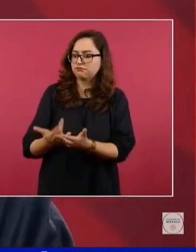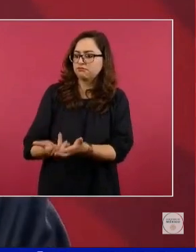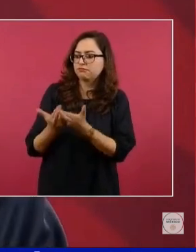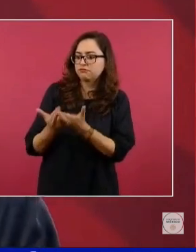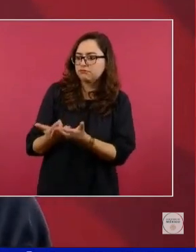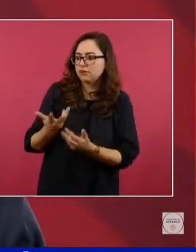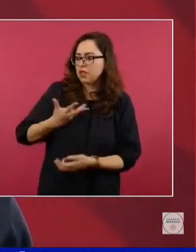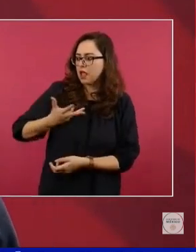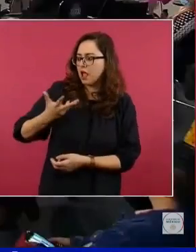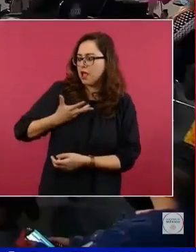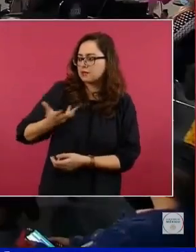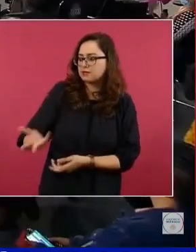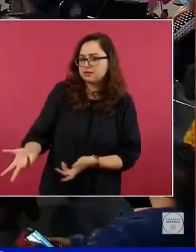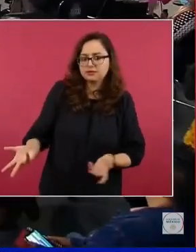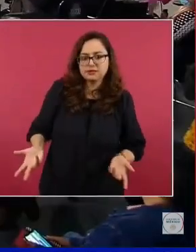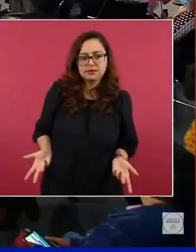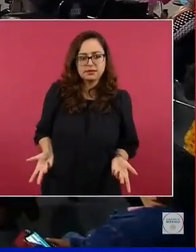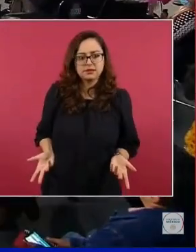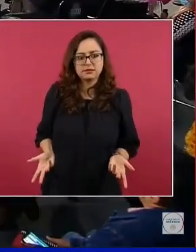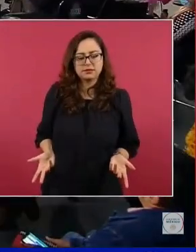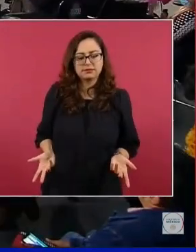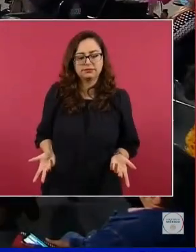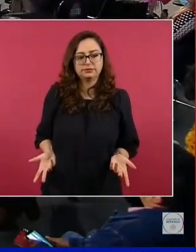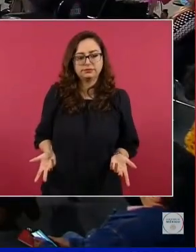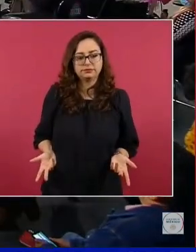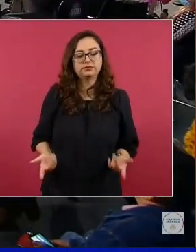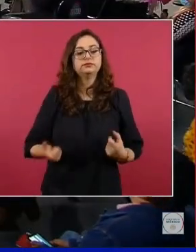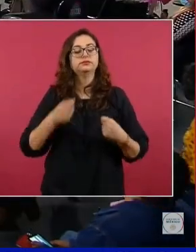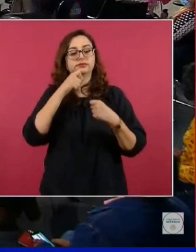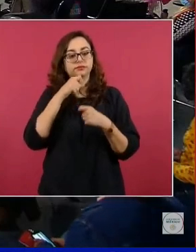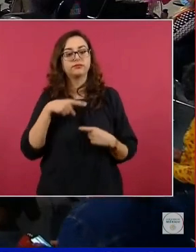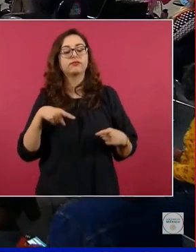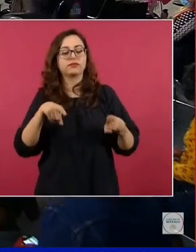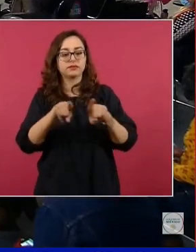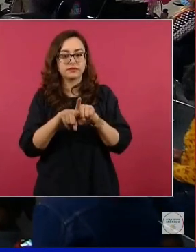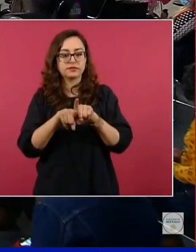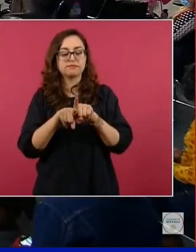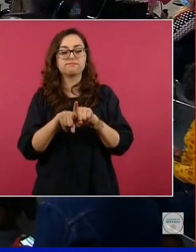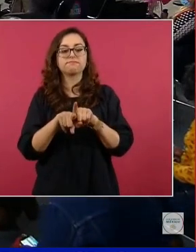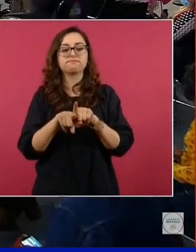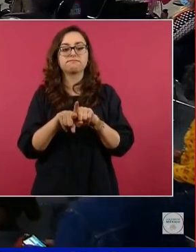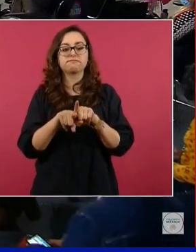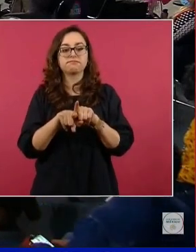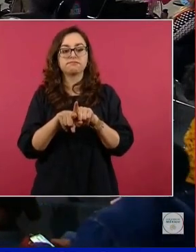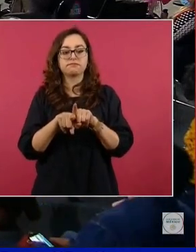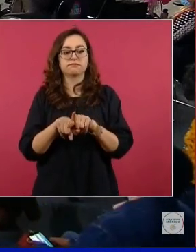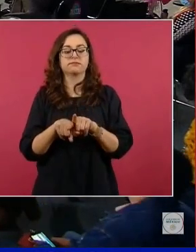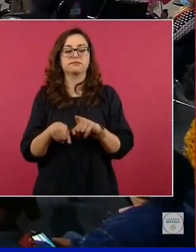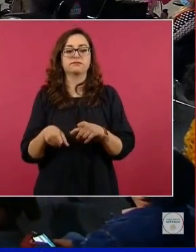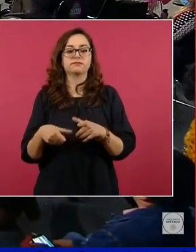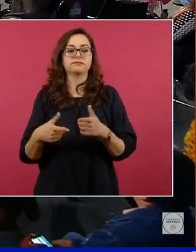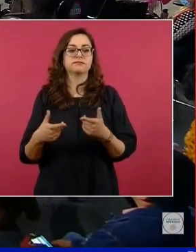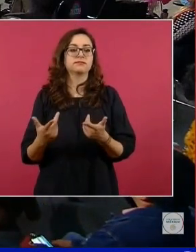y también hablar con ellos porque no queremos